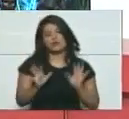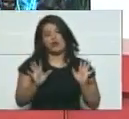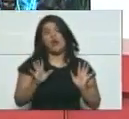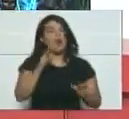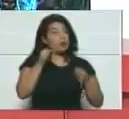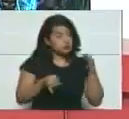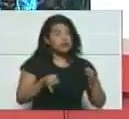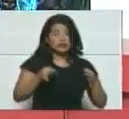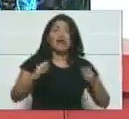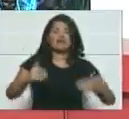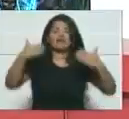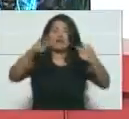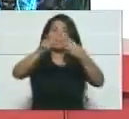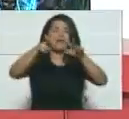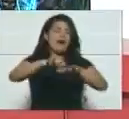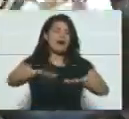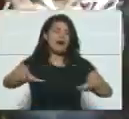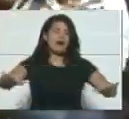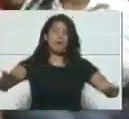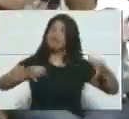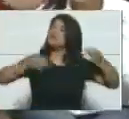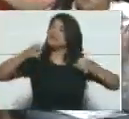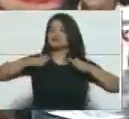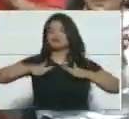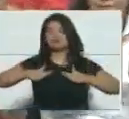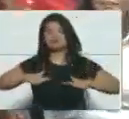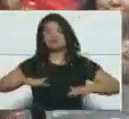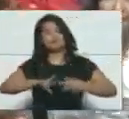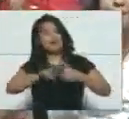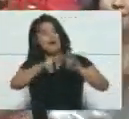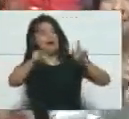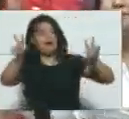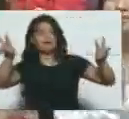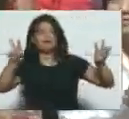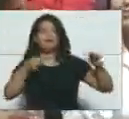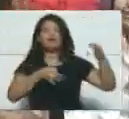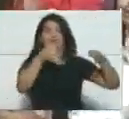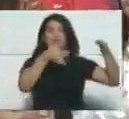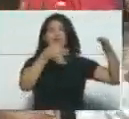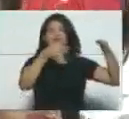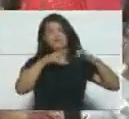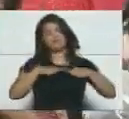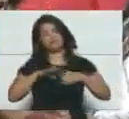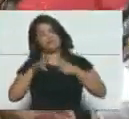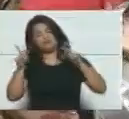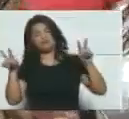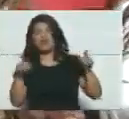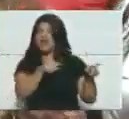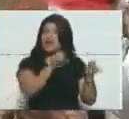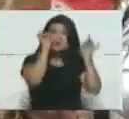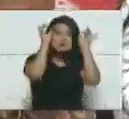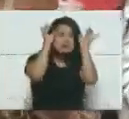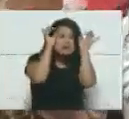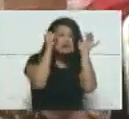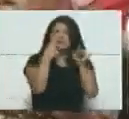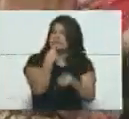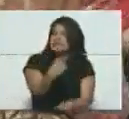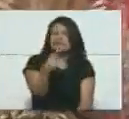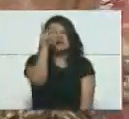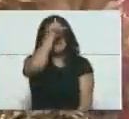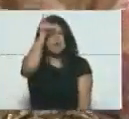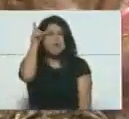Tiene que haber justicia para que haya paz. Se inventan, Iri, que a Leopoldo López le hicieron no sé qué cosa.